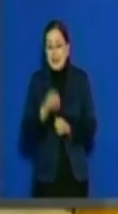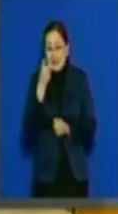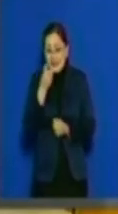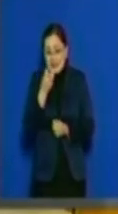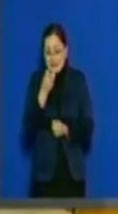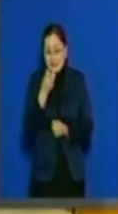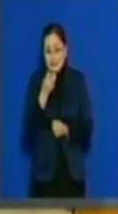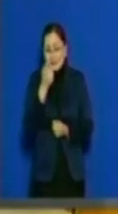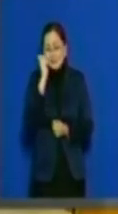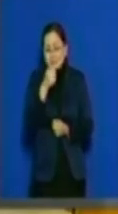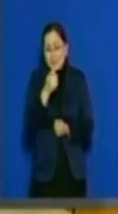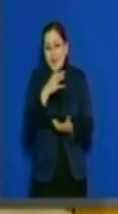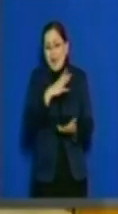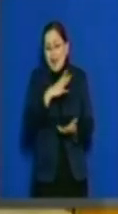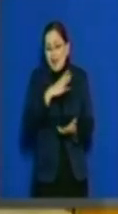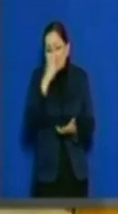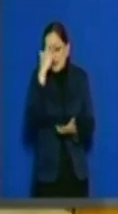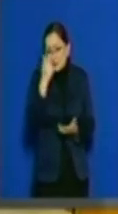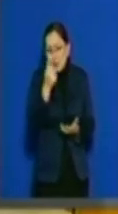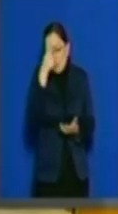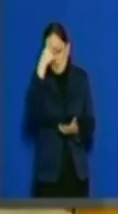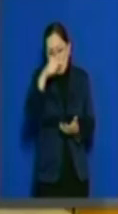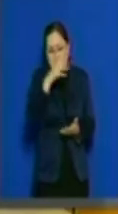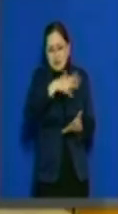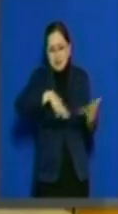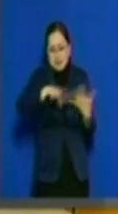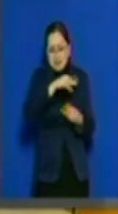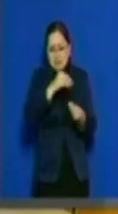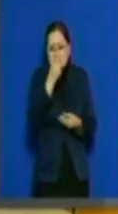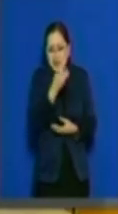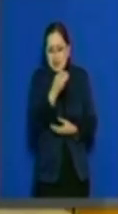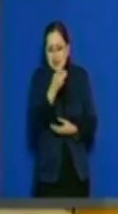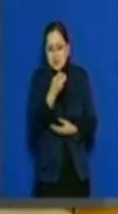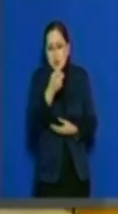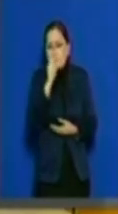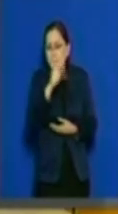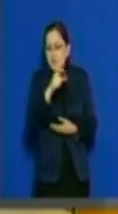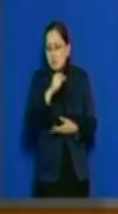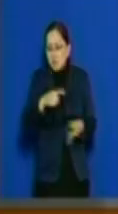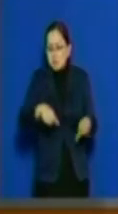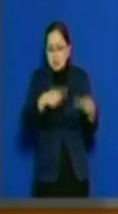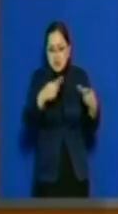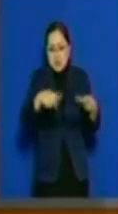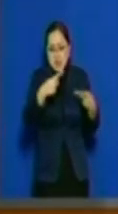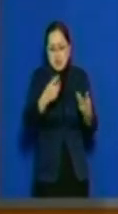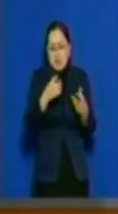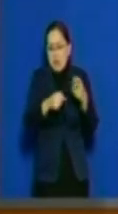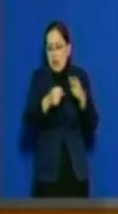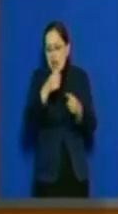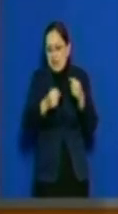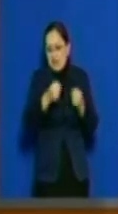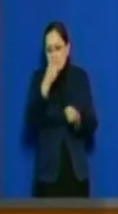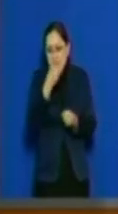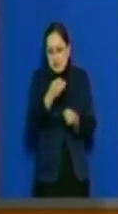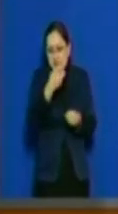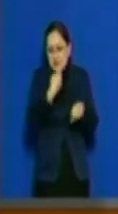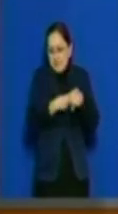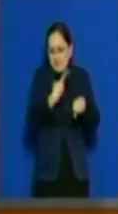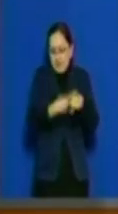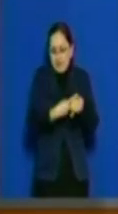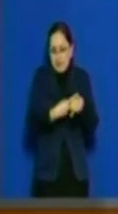es de ninguna manera una justificación para que se esté expendiendo leche de vacas